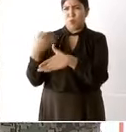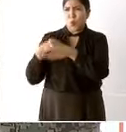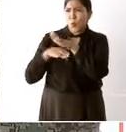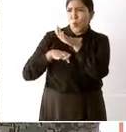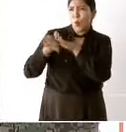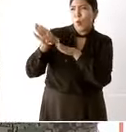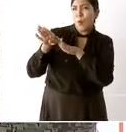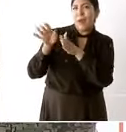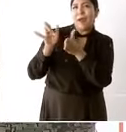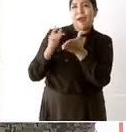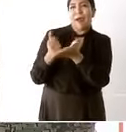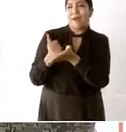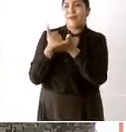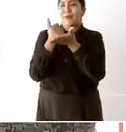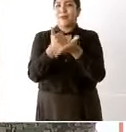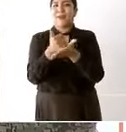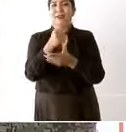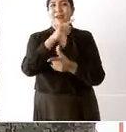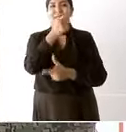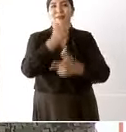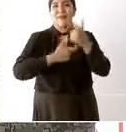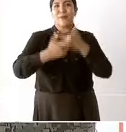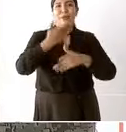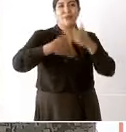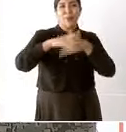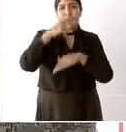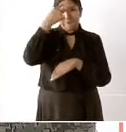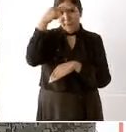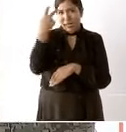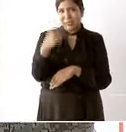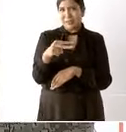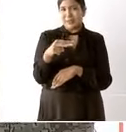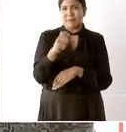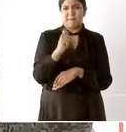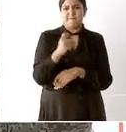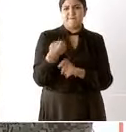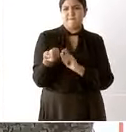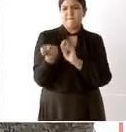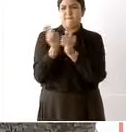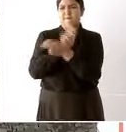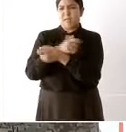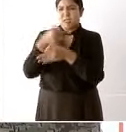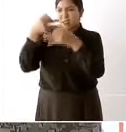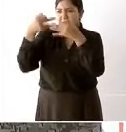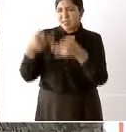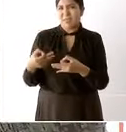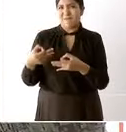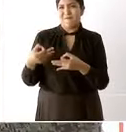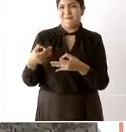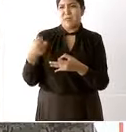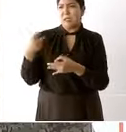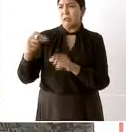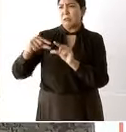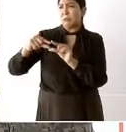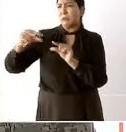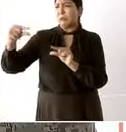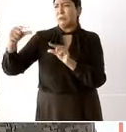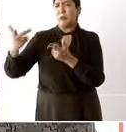tiene un gran compromiso de materializar los proyectos que están integrados en este corredor. Y se los vamos a